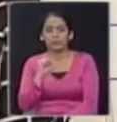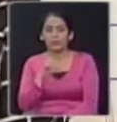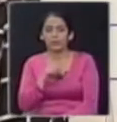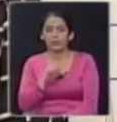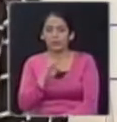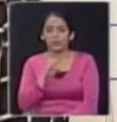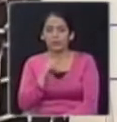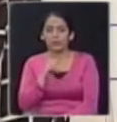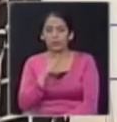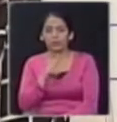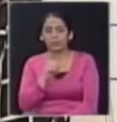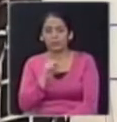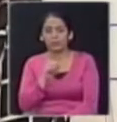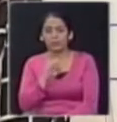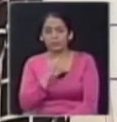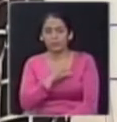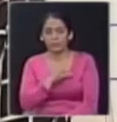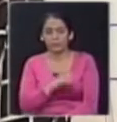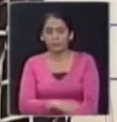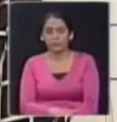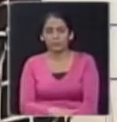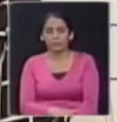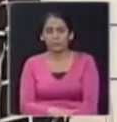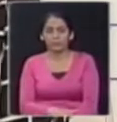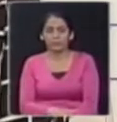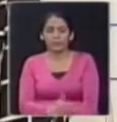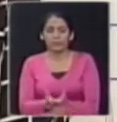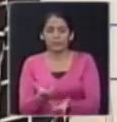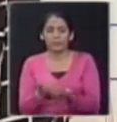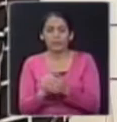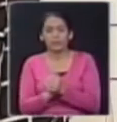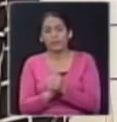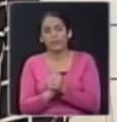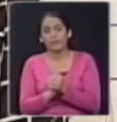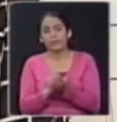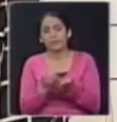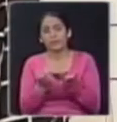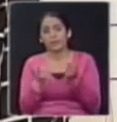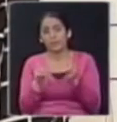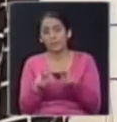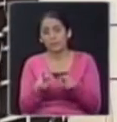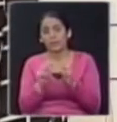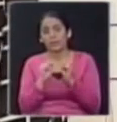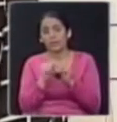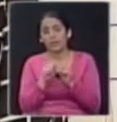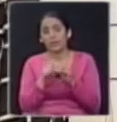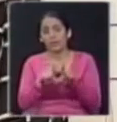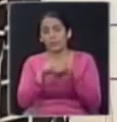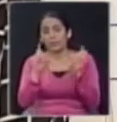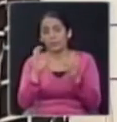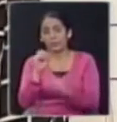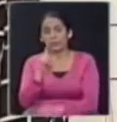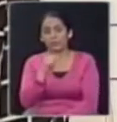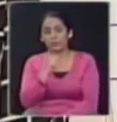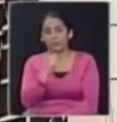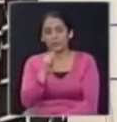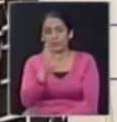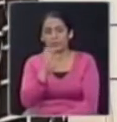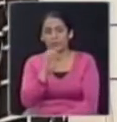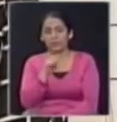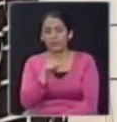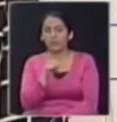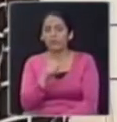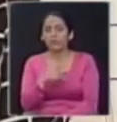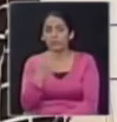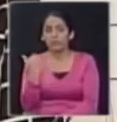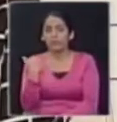ana.armas@edu.edu.es. Y con muchísimo gusto en Colgate tienen todos nuestros contactos, porque los docentes en